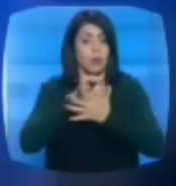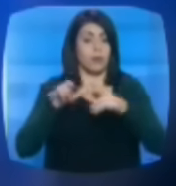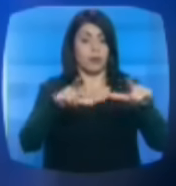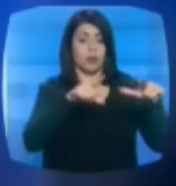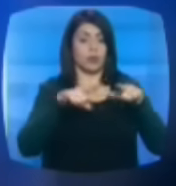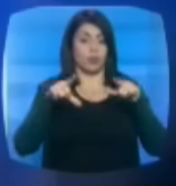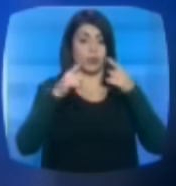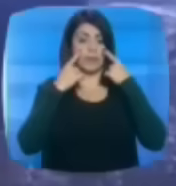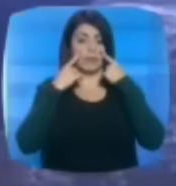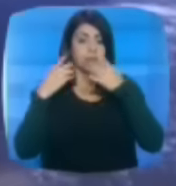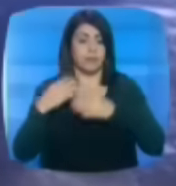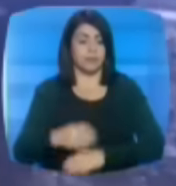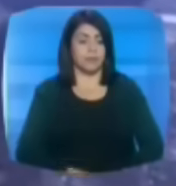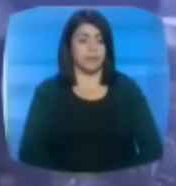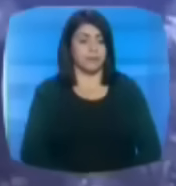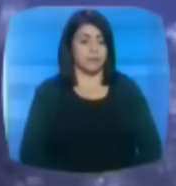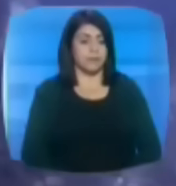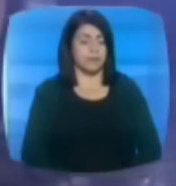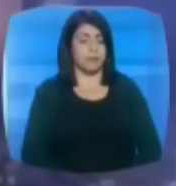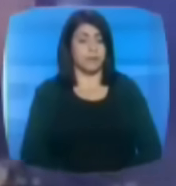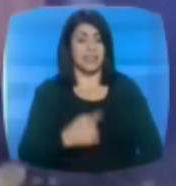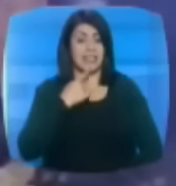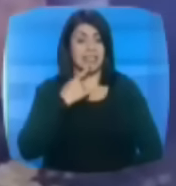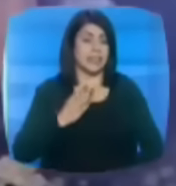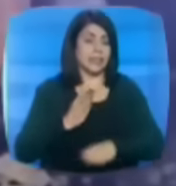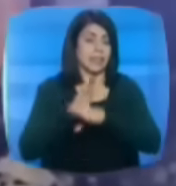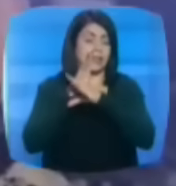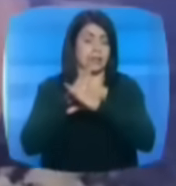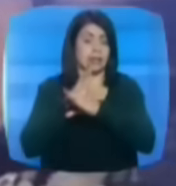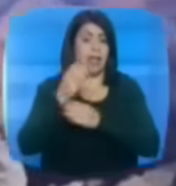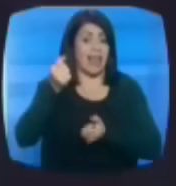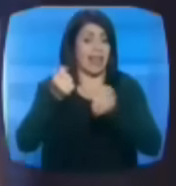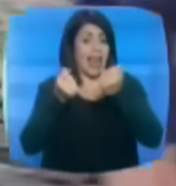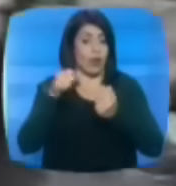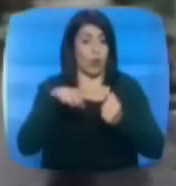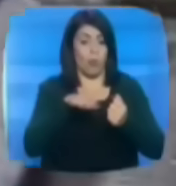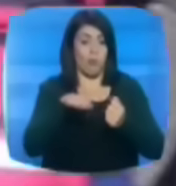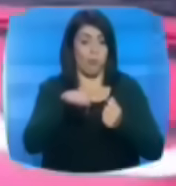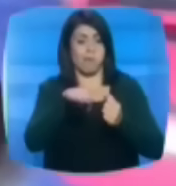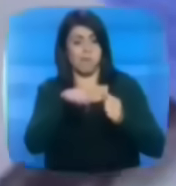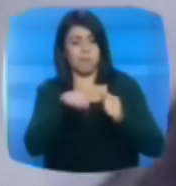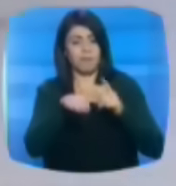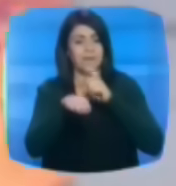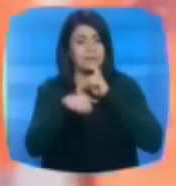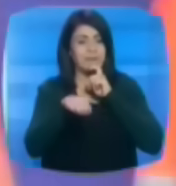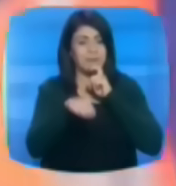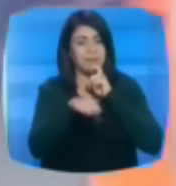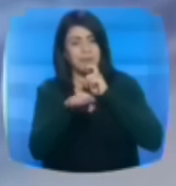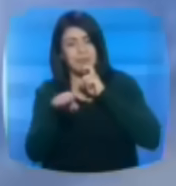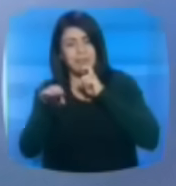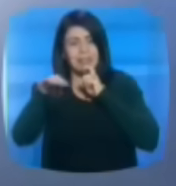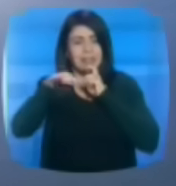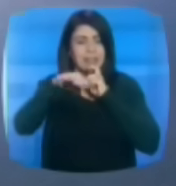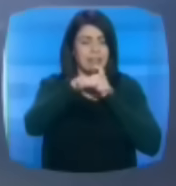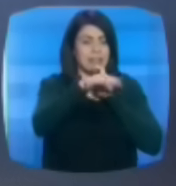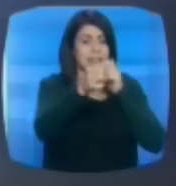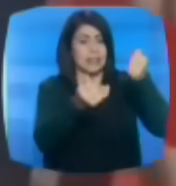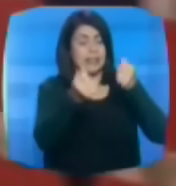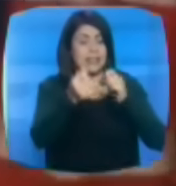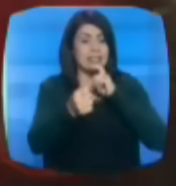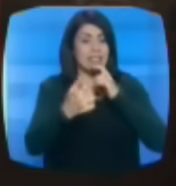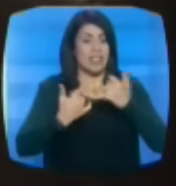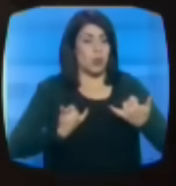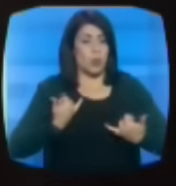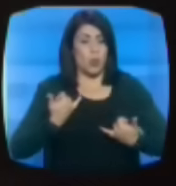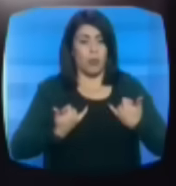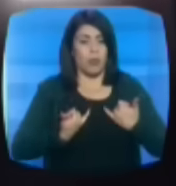zona. El incidente, que provocó la obstrucción del paso vehicular en un 60% y generó inconvenientes para los conductores y